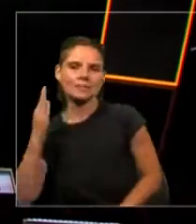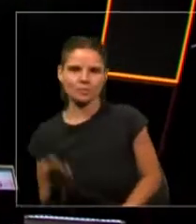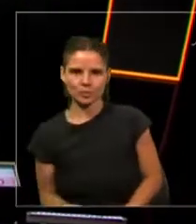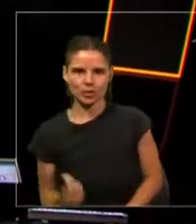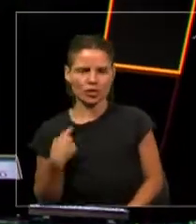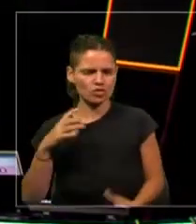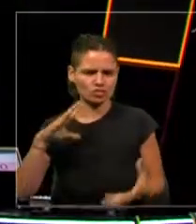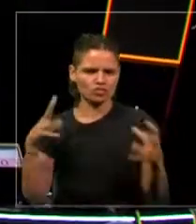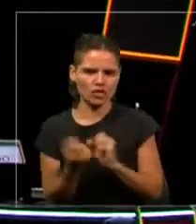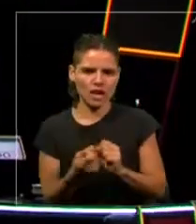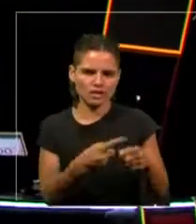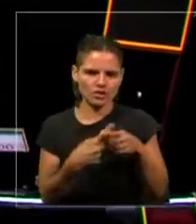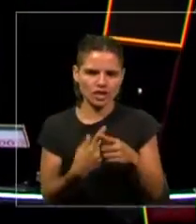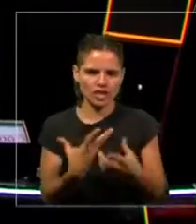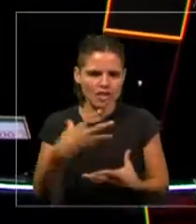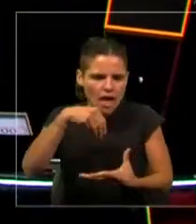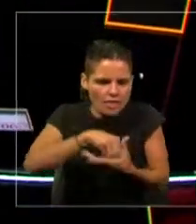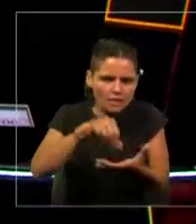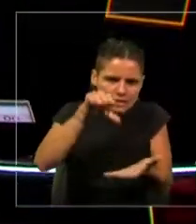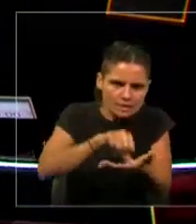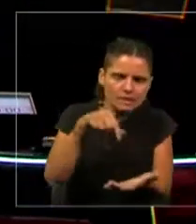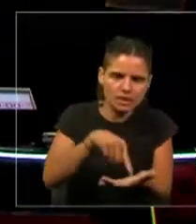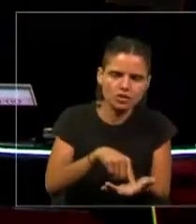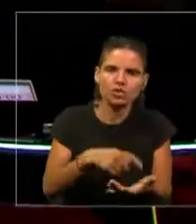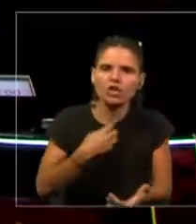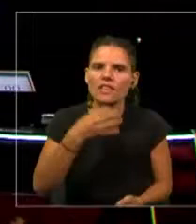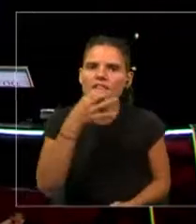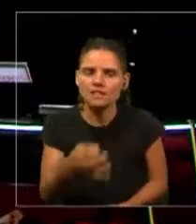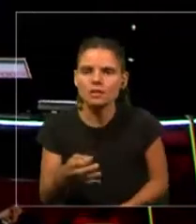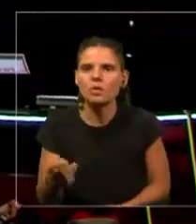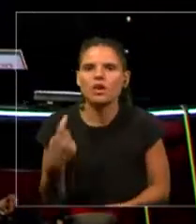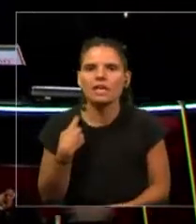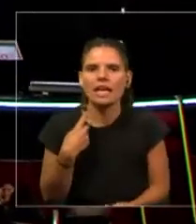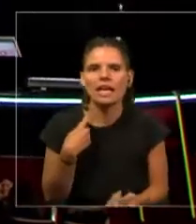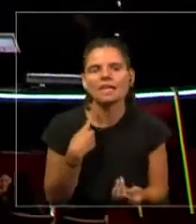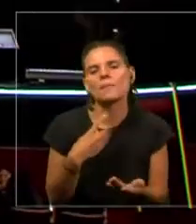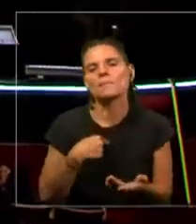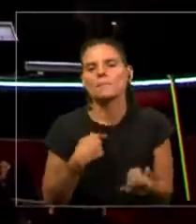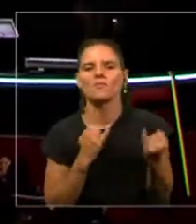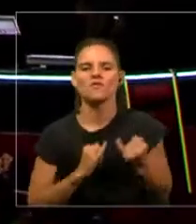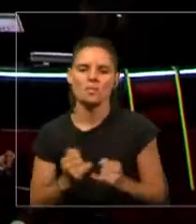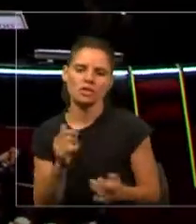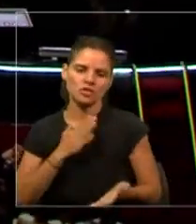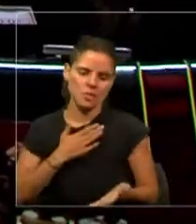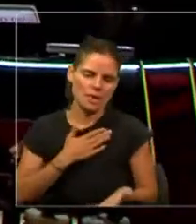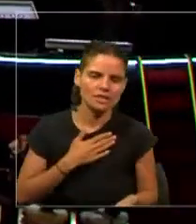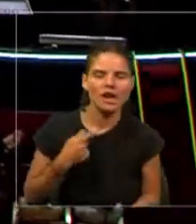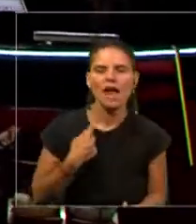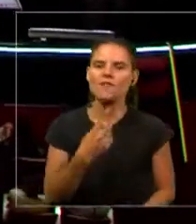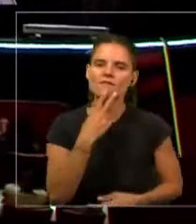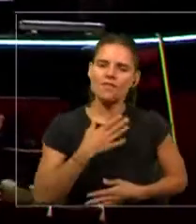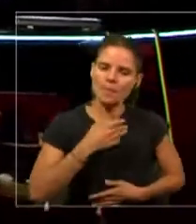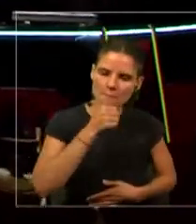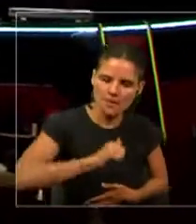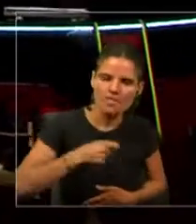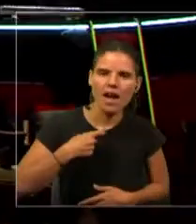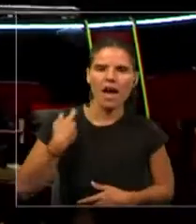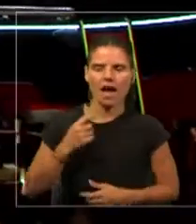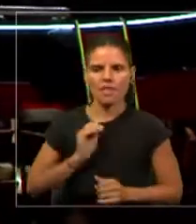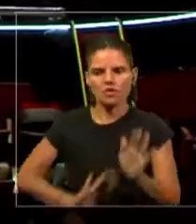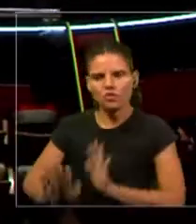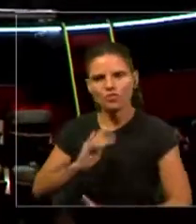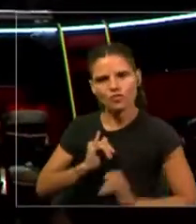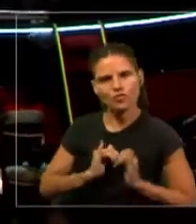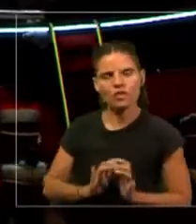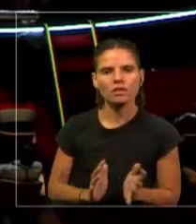nuestra sociedad. Entonces, cuando hablamos continuamente de protección de los datos personales, de vida privada, yo trabajo